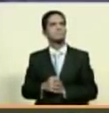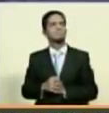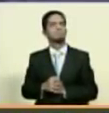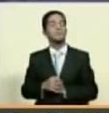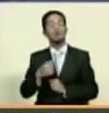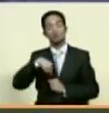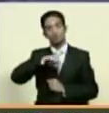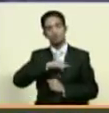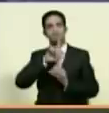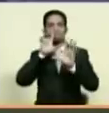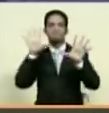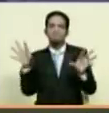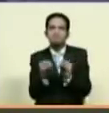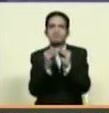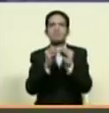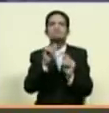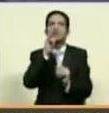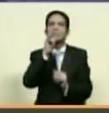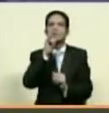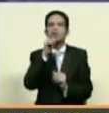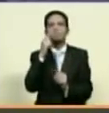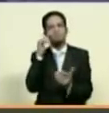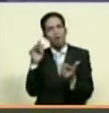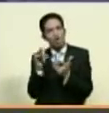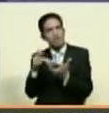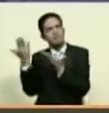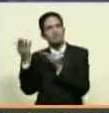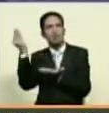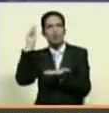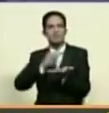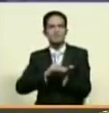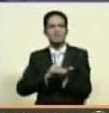Es la información que nosotros podemos compartir a esta hora, y con esto devolvemos el pase nuevamente a los estudios. Adelante.